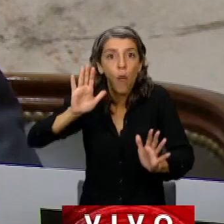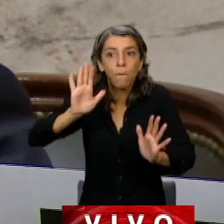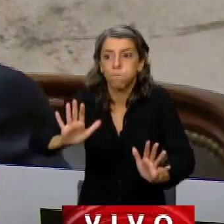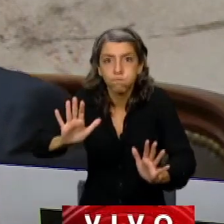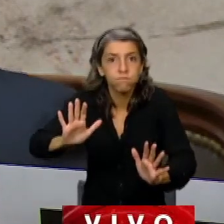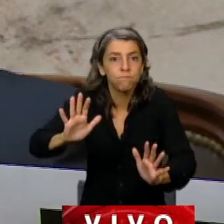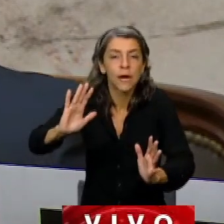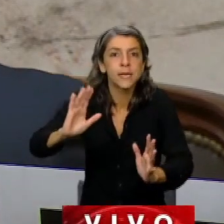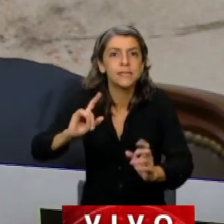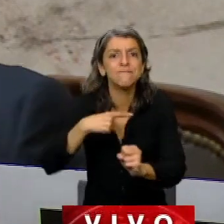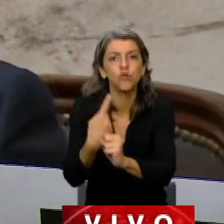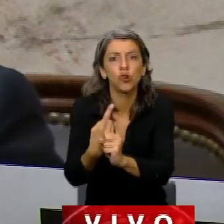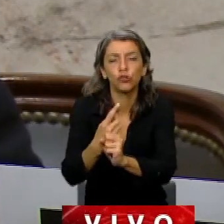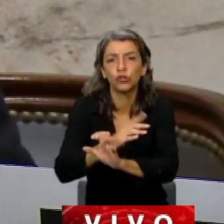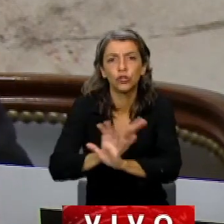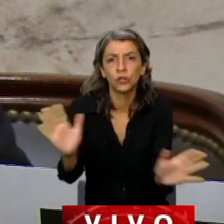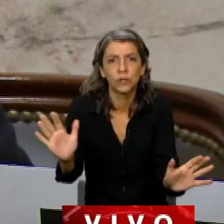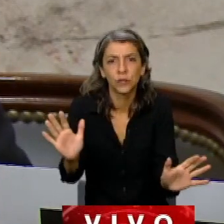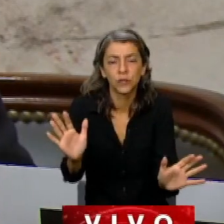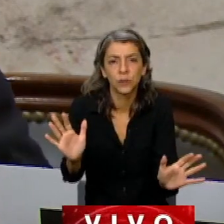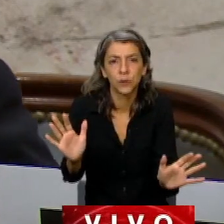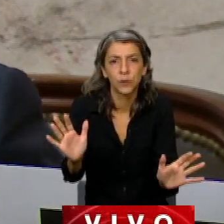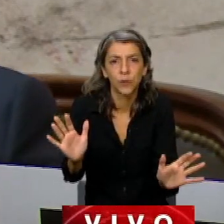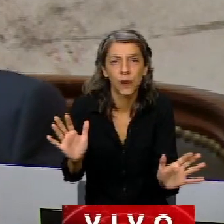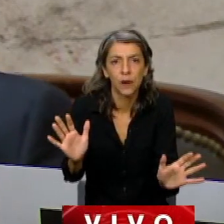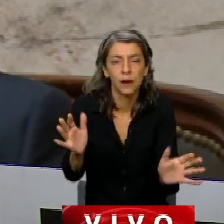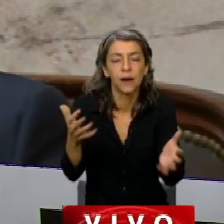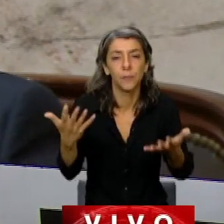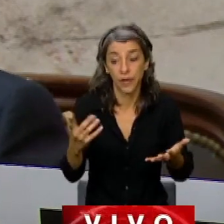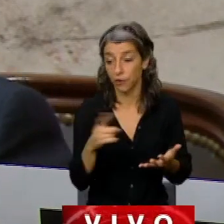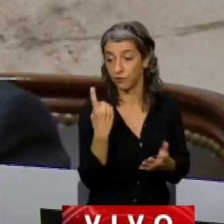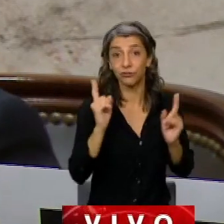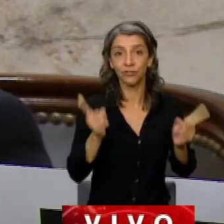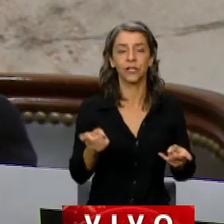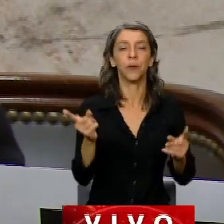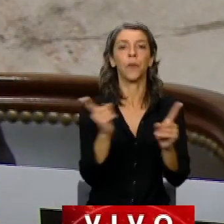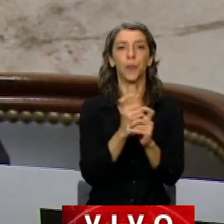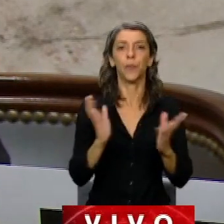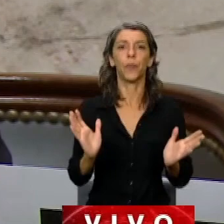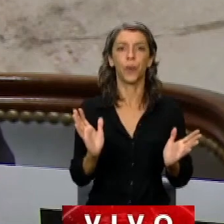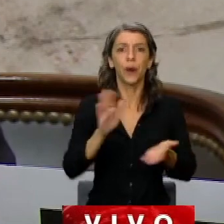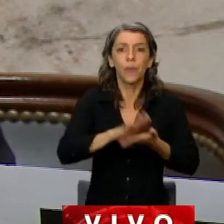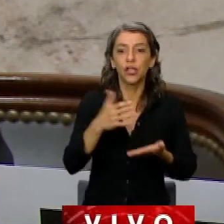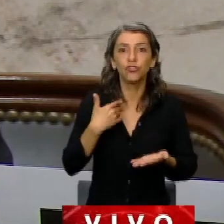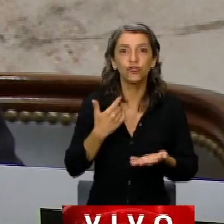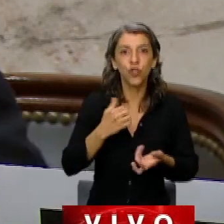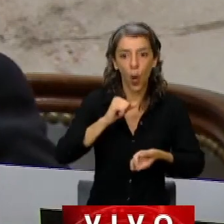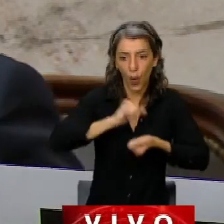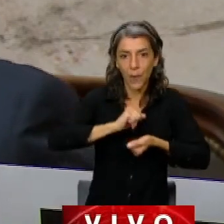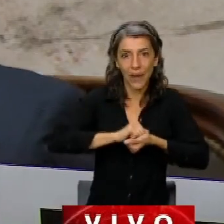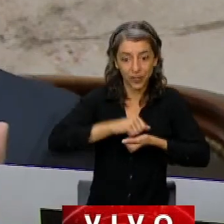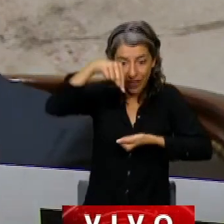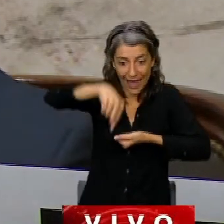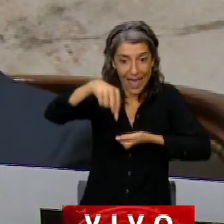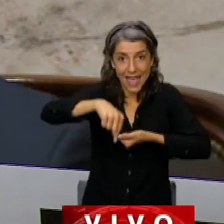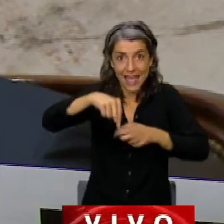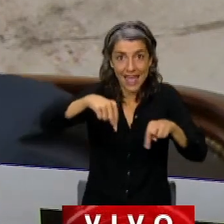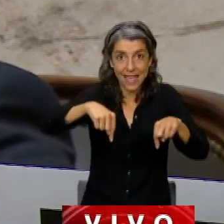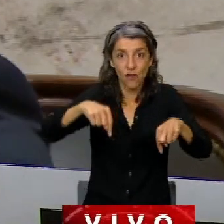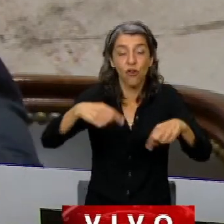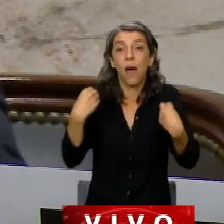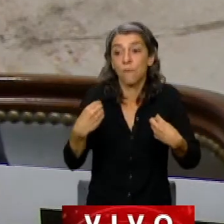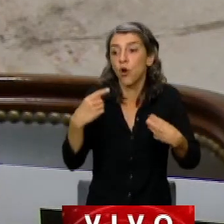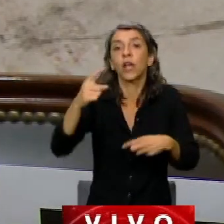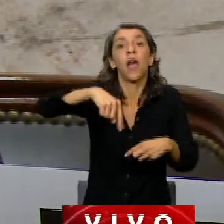jugado. Pero no solamente eso, tenemos problemas con la emisión presente, porque en el fondo,